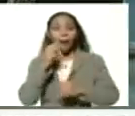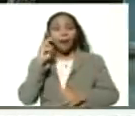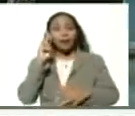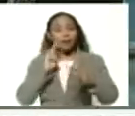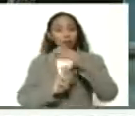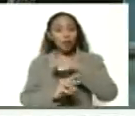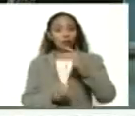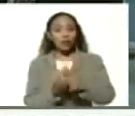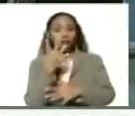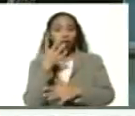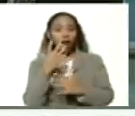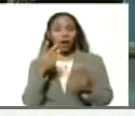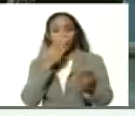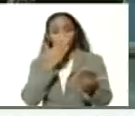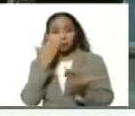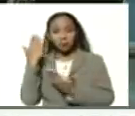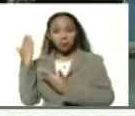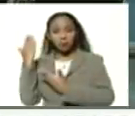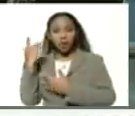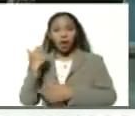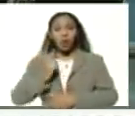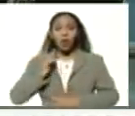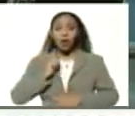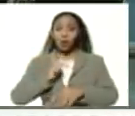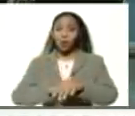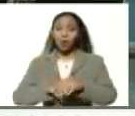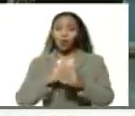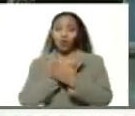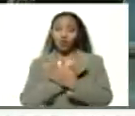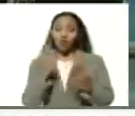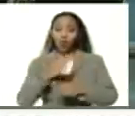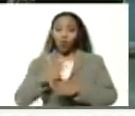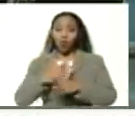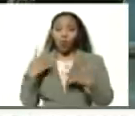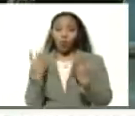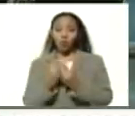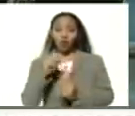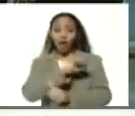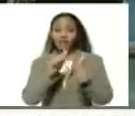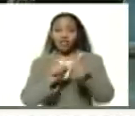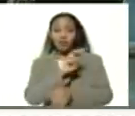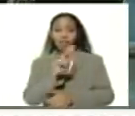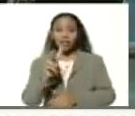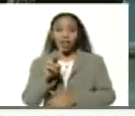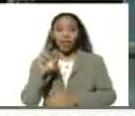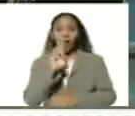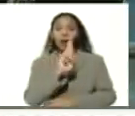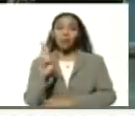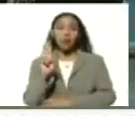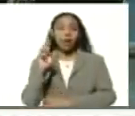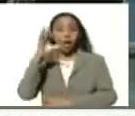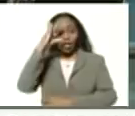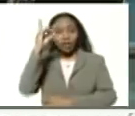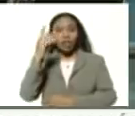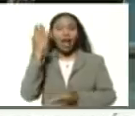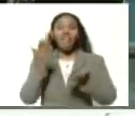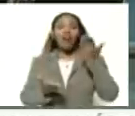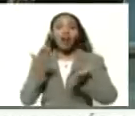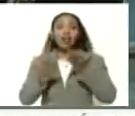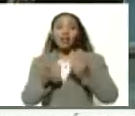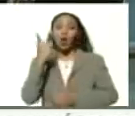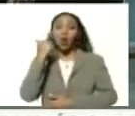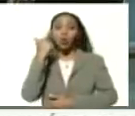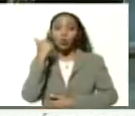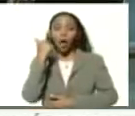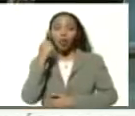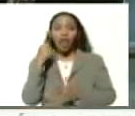Bolívar. Adelante, María Jiménez, que en cualquier momento nos va a ofrecer, junto a la vicepresidenta de la República, Delcy Rodríguez, el balance acostumbrado